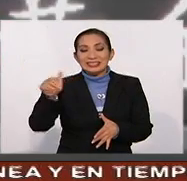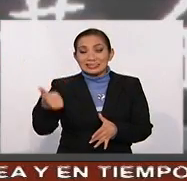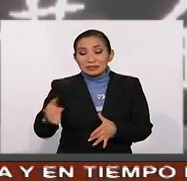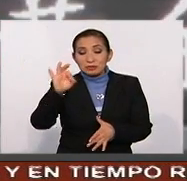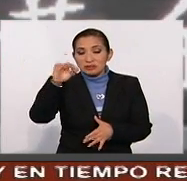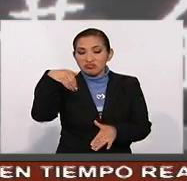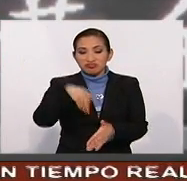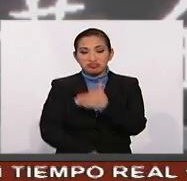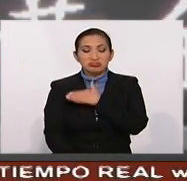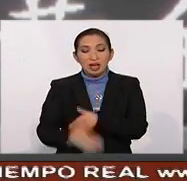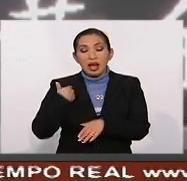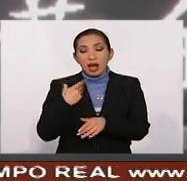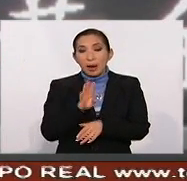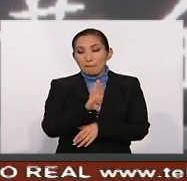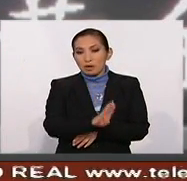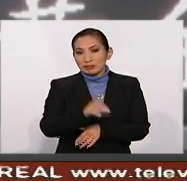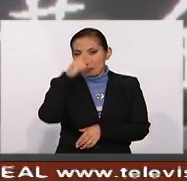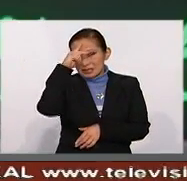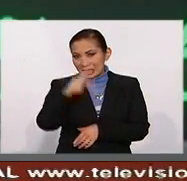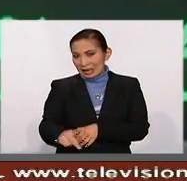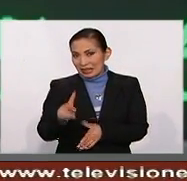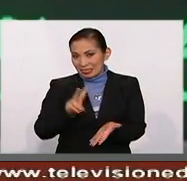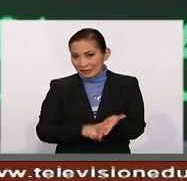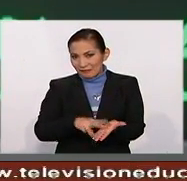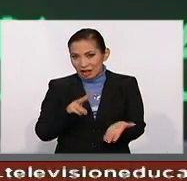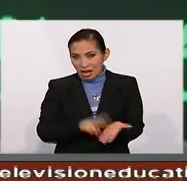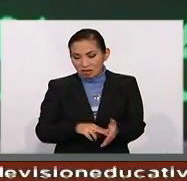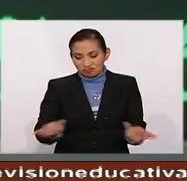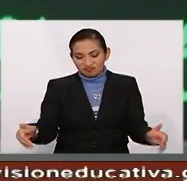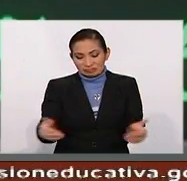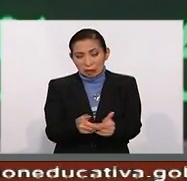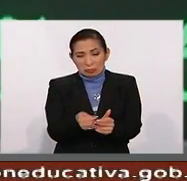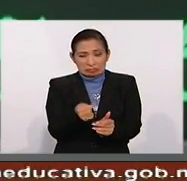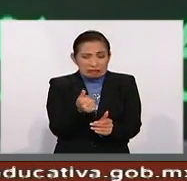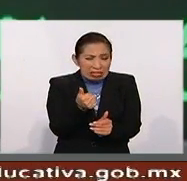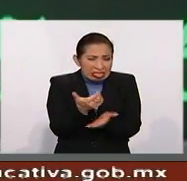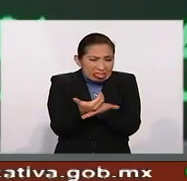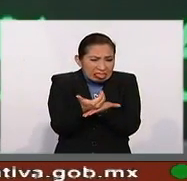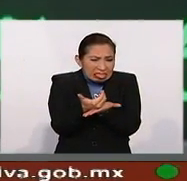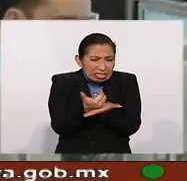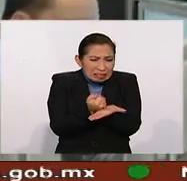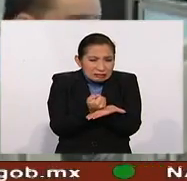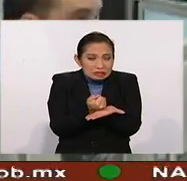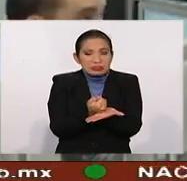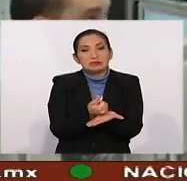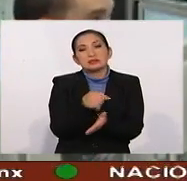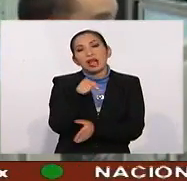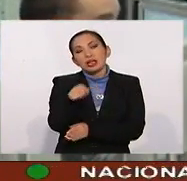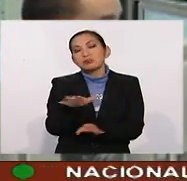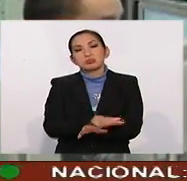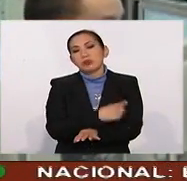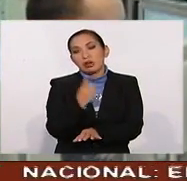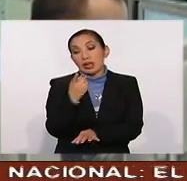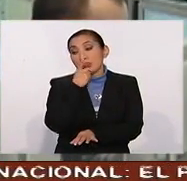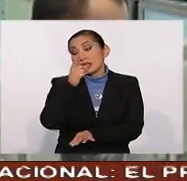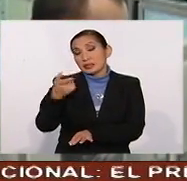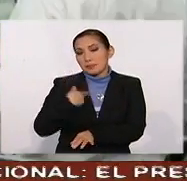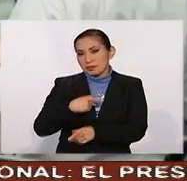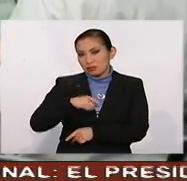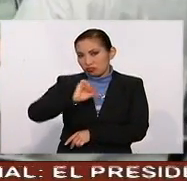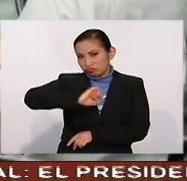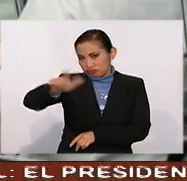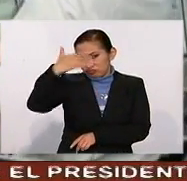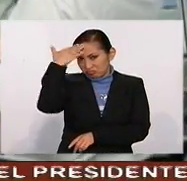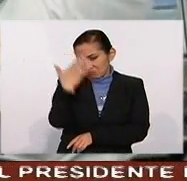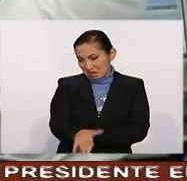1.56%. La bolsa mexicana de valores cerró con una ligerísima ganancia. Todo esto se debe, según los expertos, a